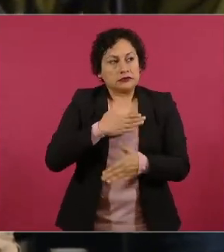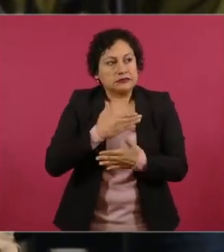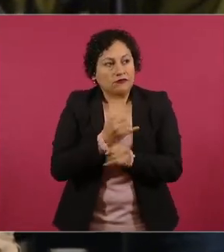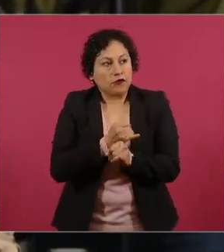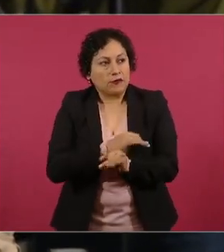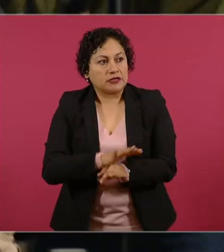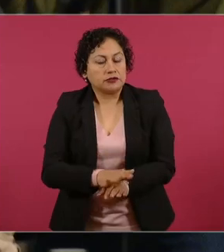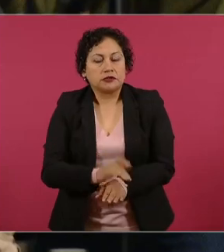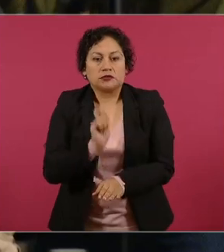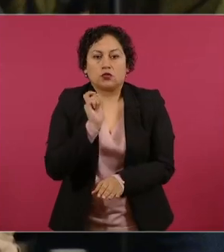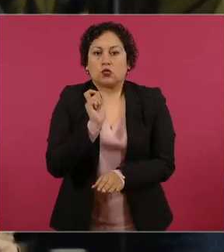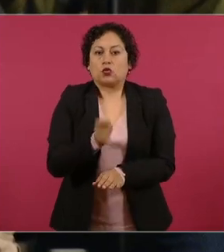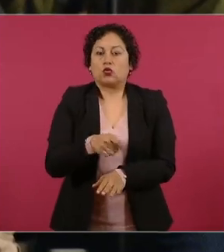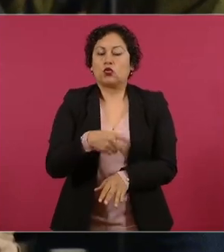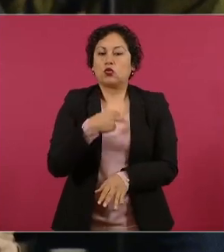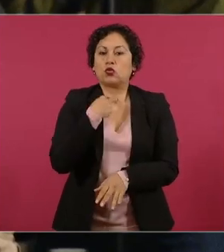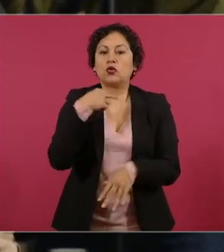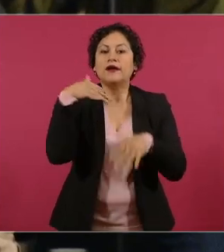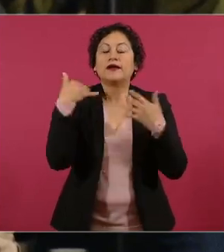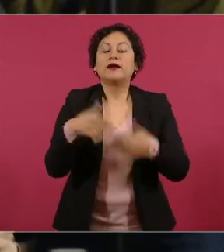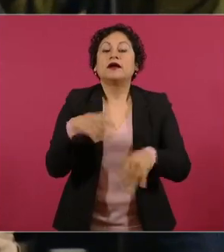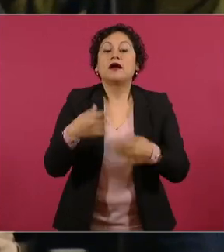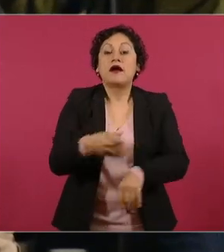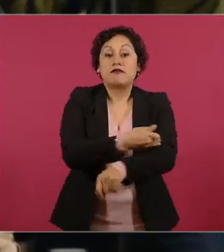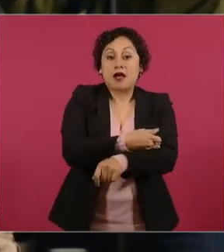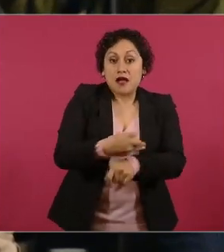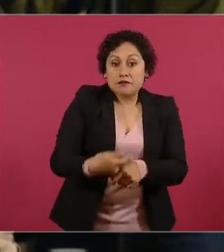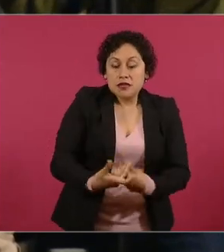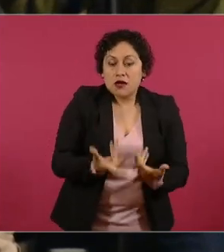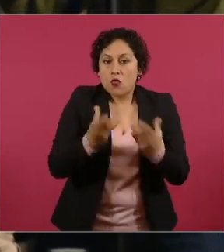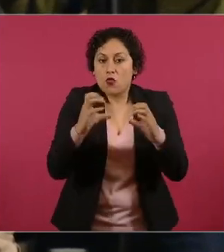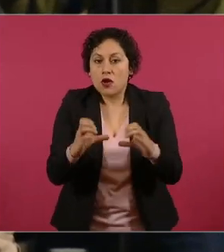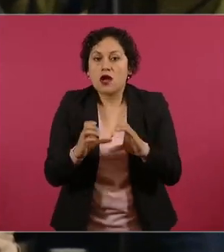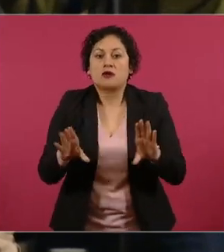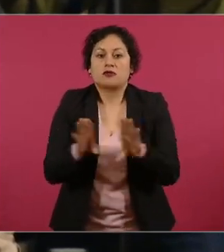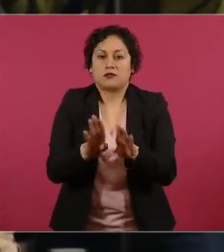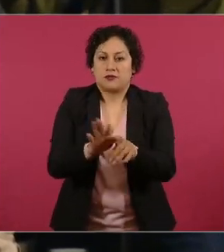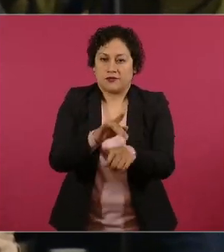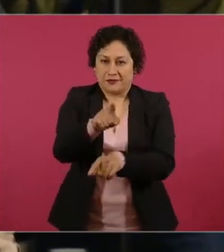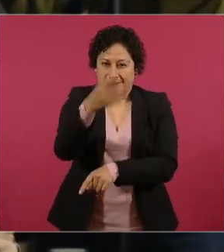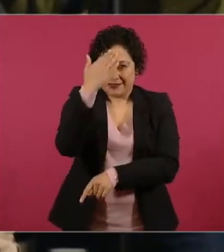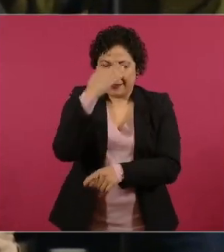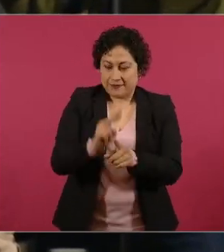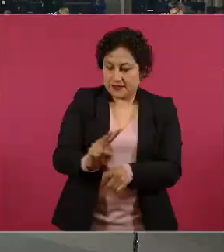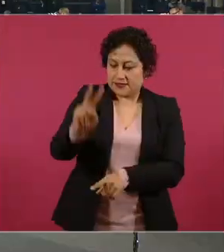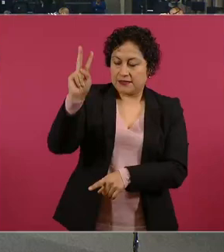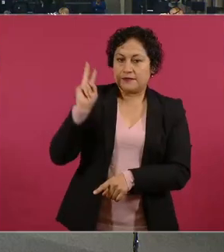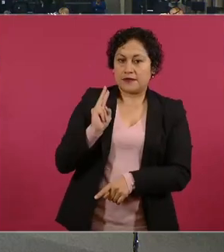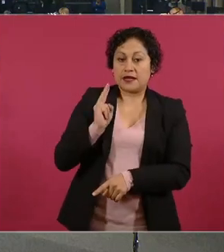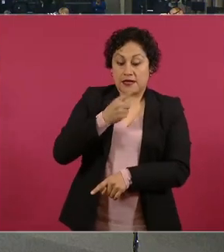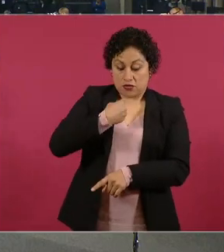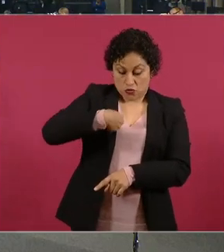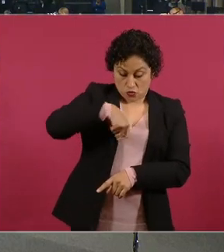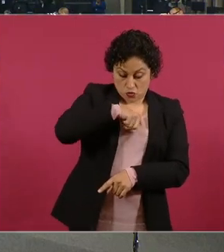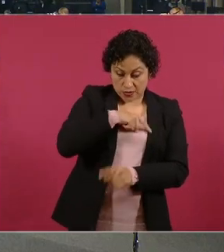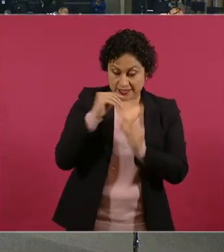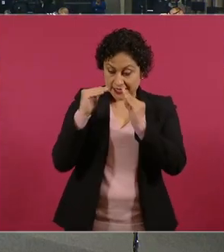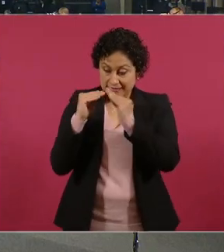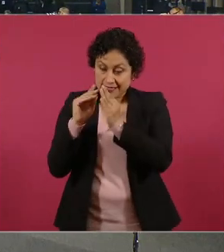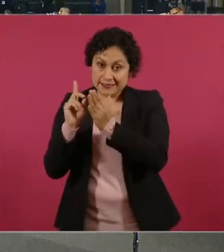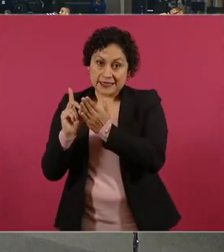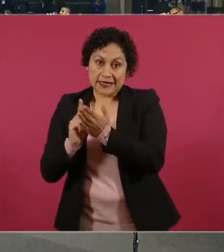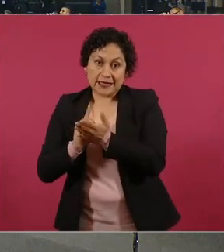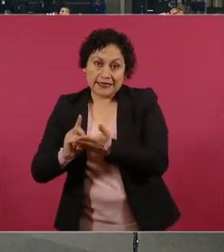familias, porque como se sabe desde el viernes pasado, las direcciones de algunos de nosotros pues se hicieron públicas.